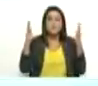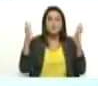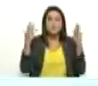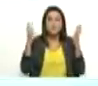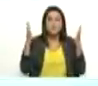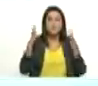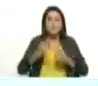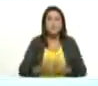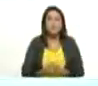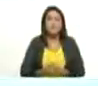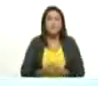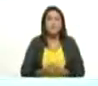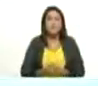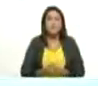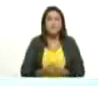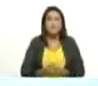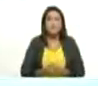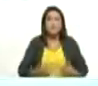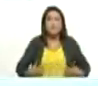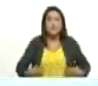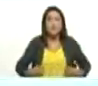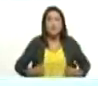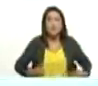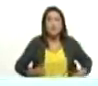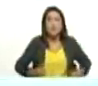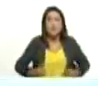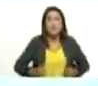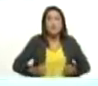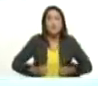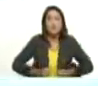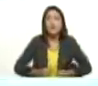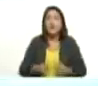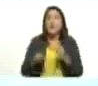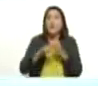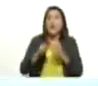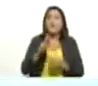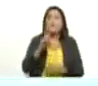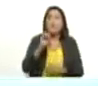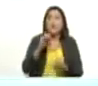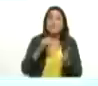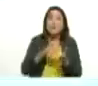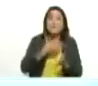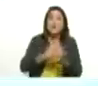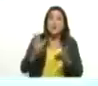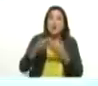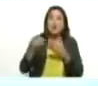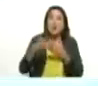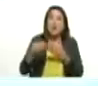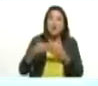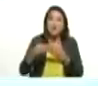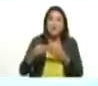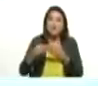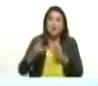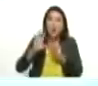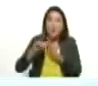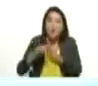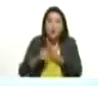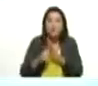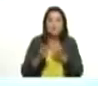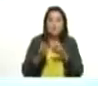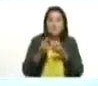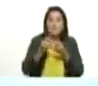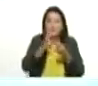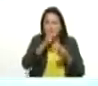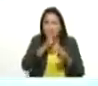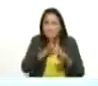Así como congelaron y se robaron más de 20 mil millones de dólares en cuentas bancarias en el mundo, en una